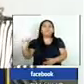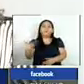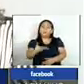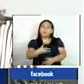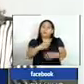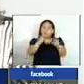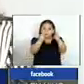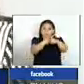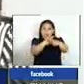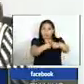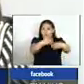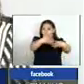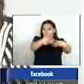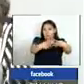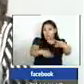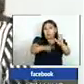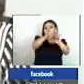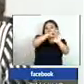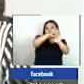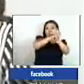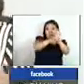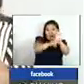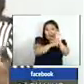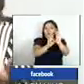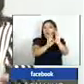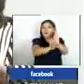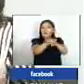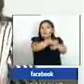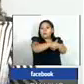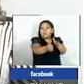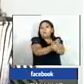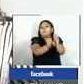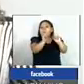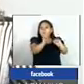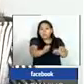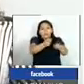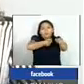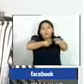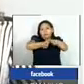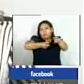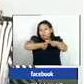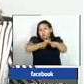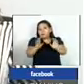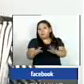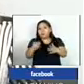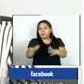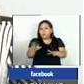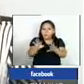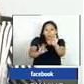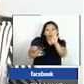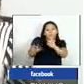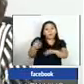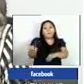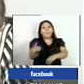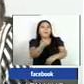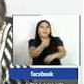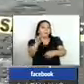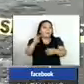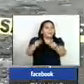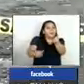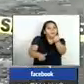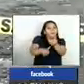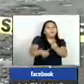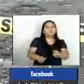reformar la ley secundaria, el reglamento interior de la Asamblea Legislativa para regular estos procesos de elección de funcionarios de segundo